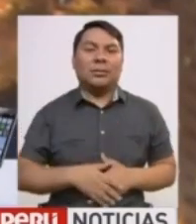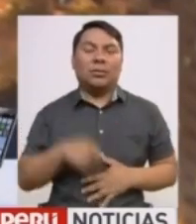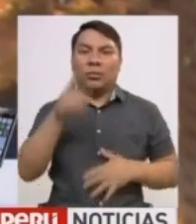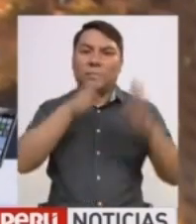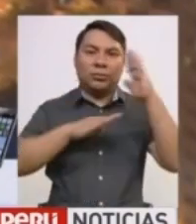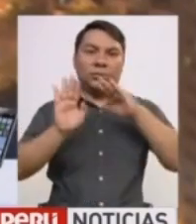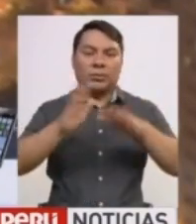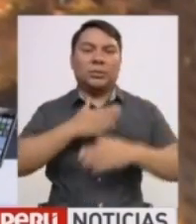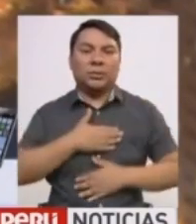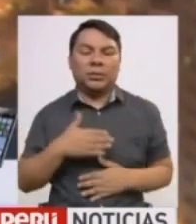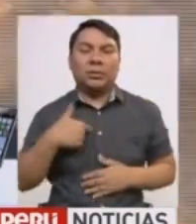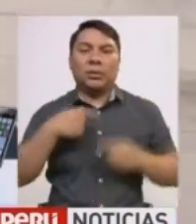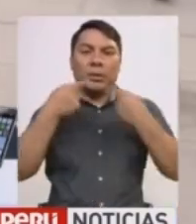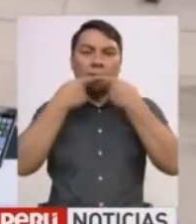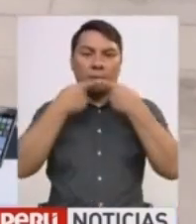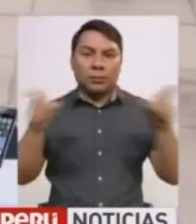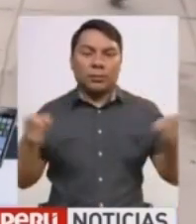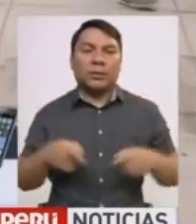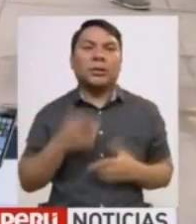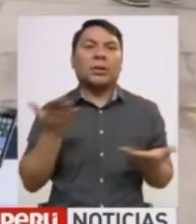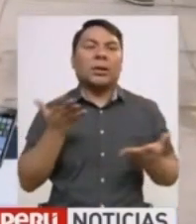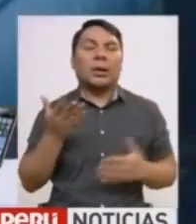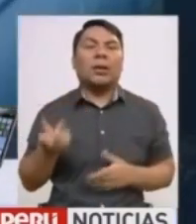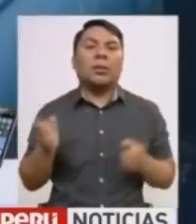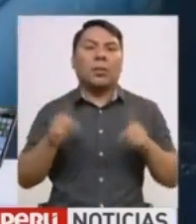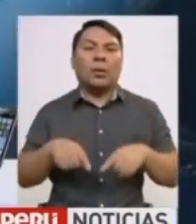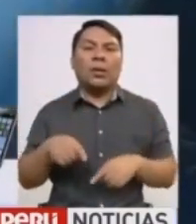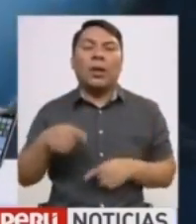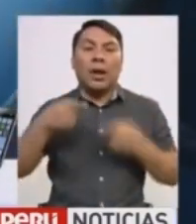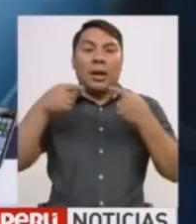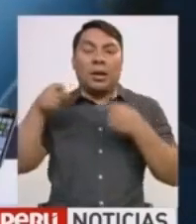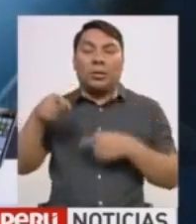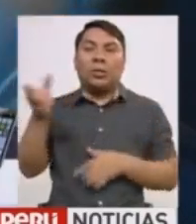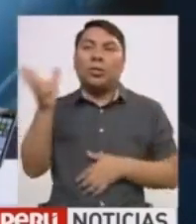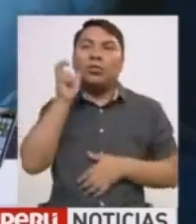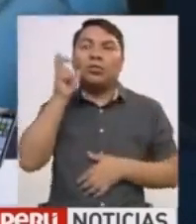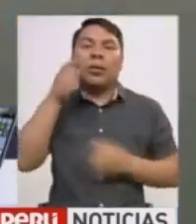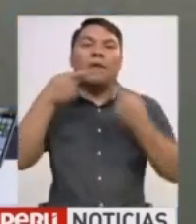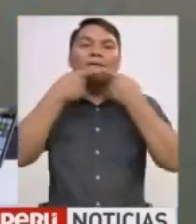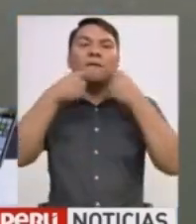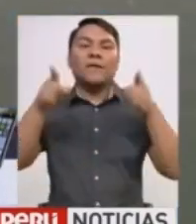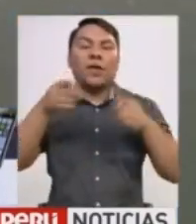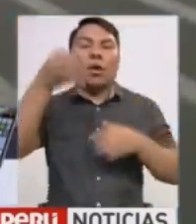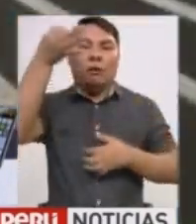favor se ciñan a lo que es información oficial